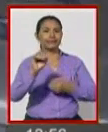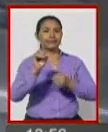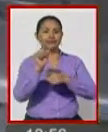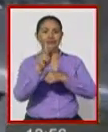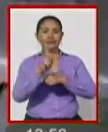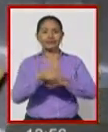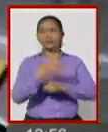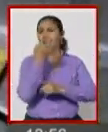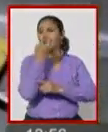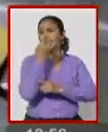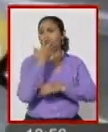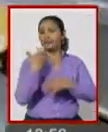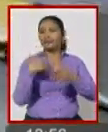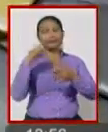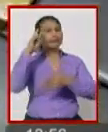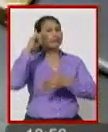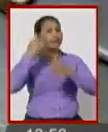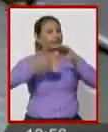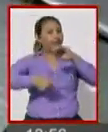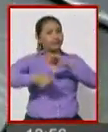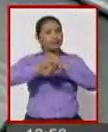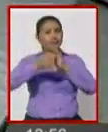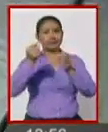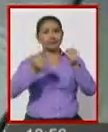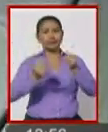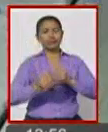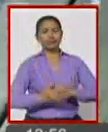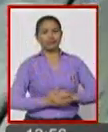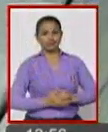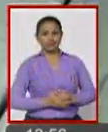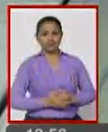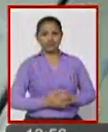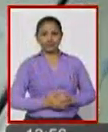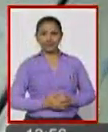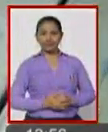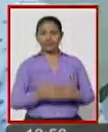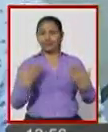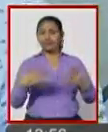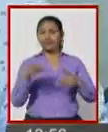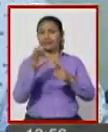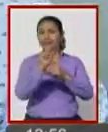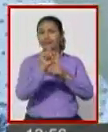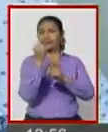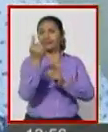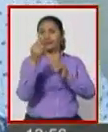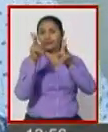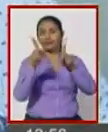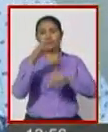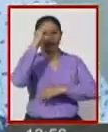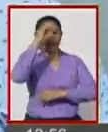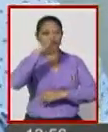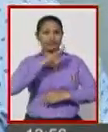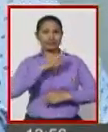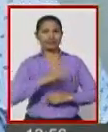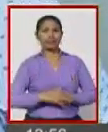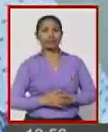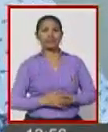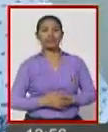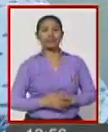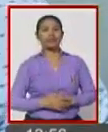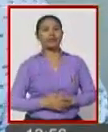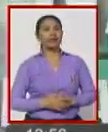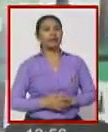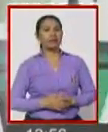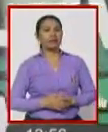kilos de droga camuflados en uno de los camarotes del vehículo pesado. Se ha llegado a prender a una persona de sexo masculino,